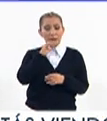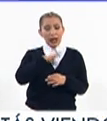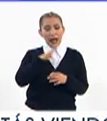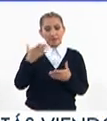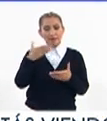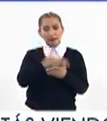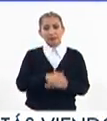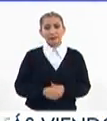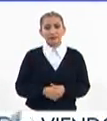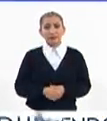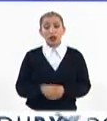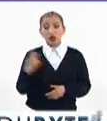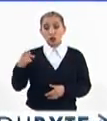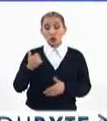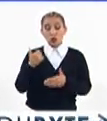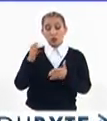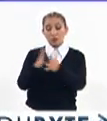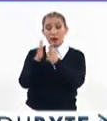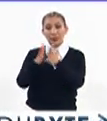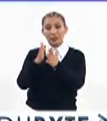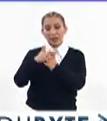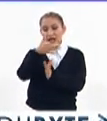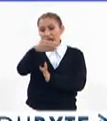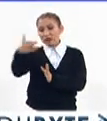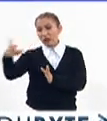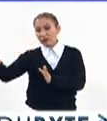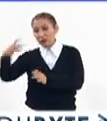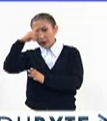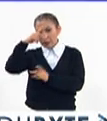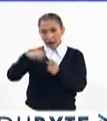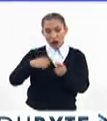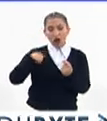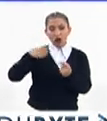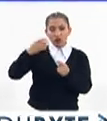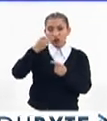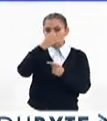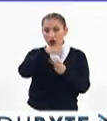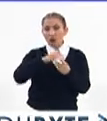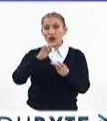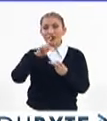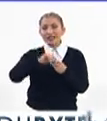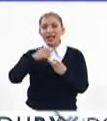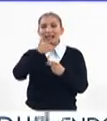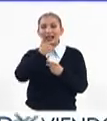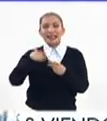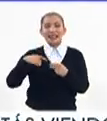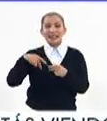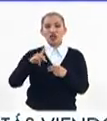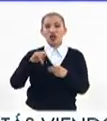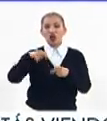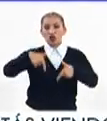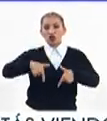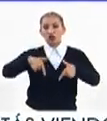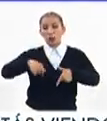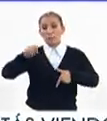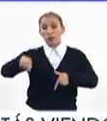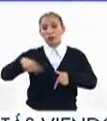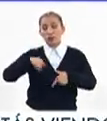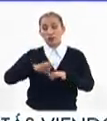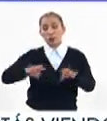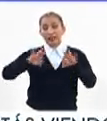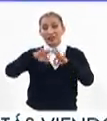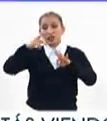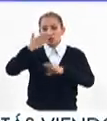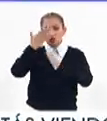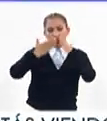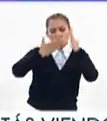ahí involucrado. Su participación en restaurantes de México, Tokio, Florencia, Londres y Kioto fueron parte esencial